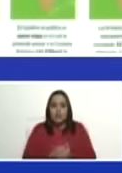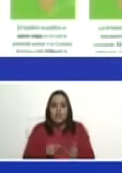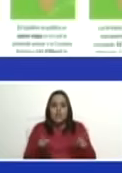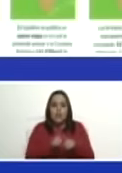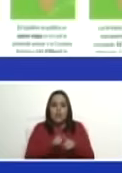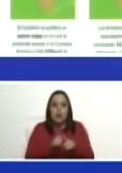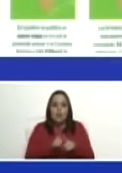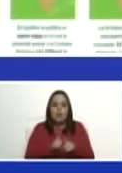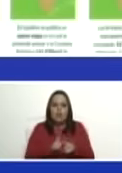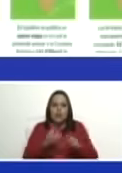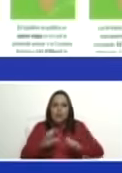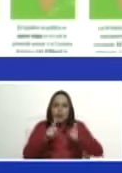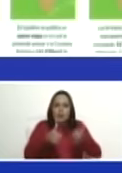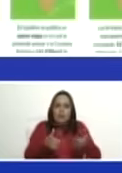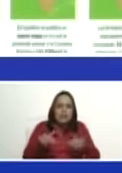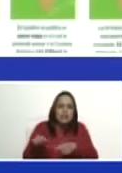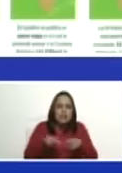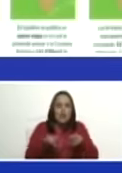del Orinoco.